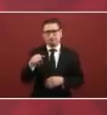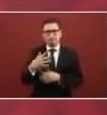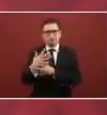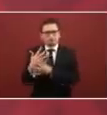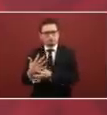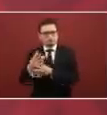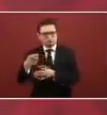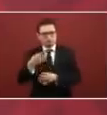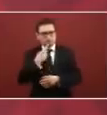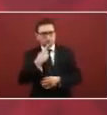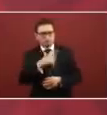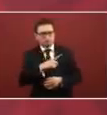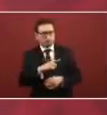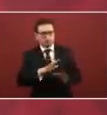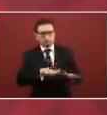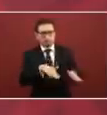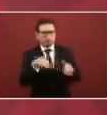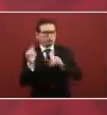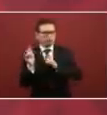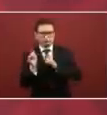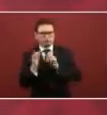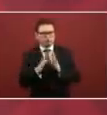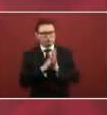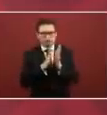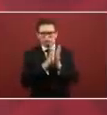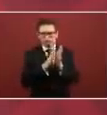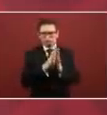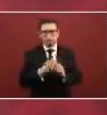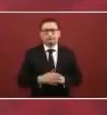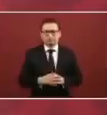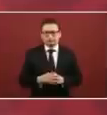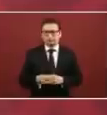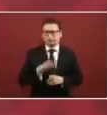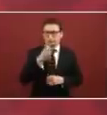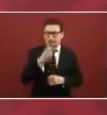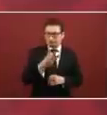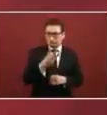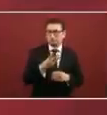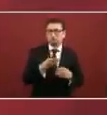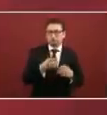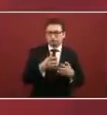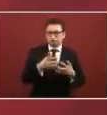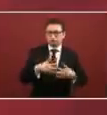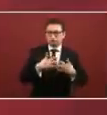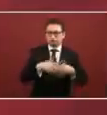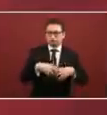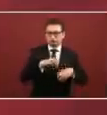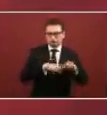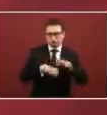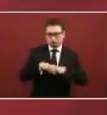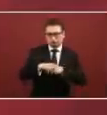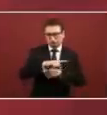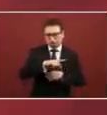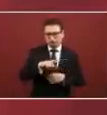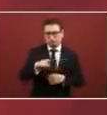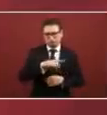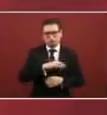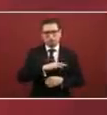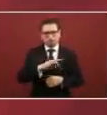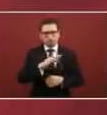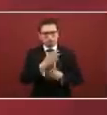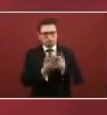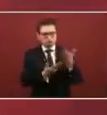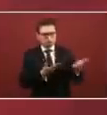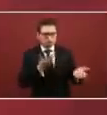su declinación a participar y las otras tres empresas presentaron una propuesta